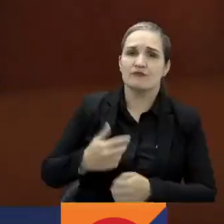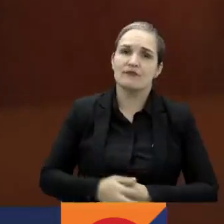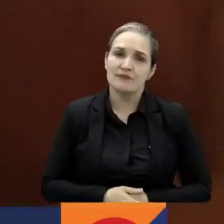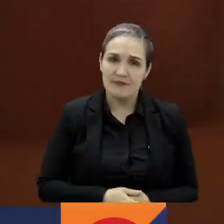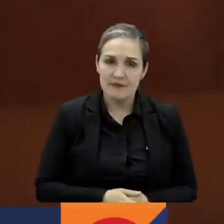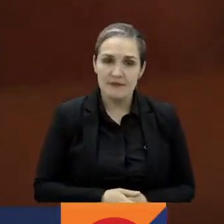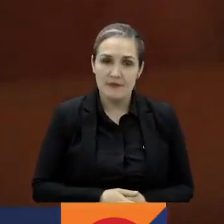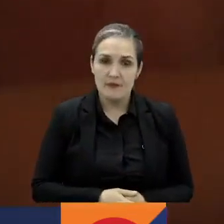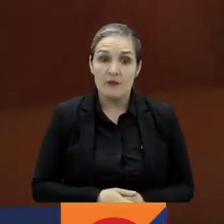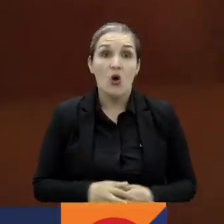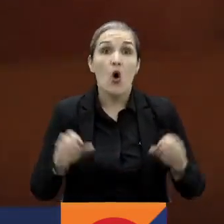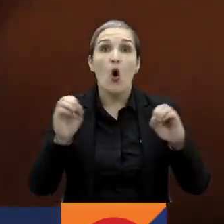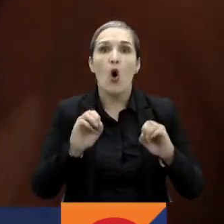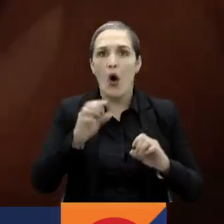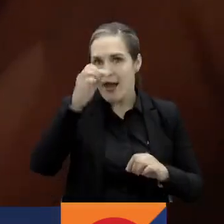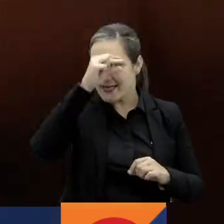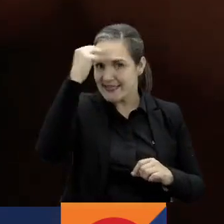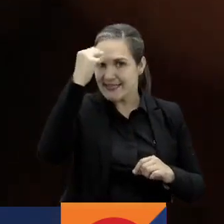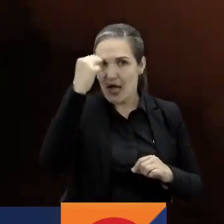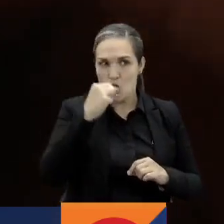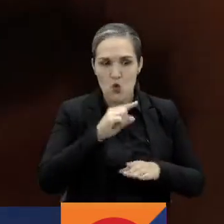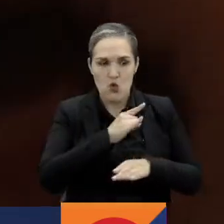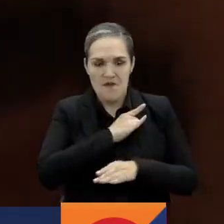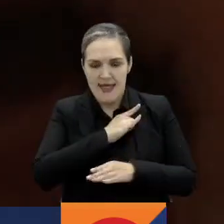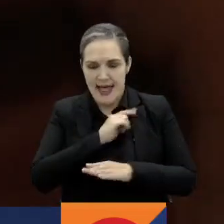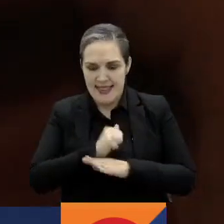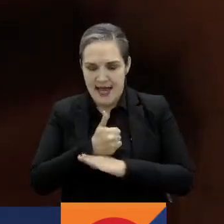O un ensayo para una tarea de la universidad.